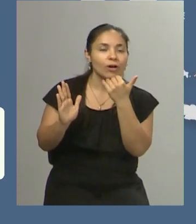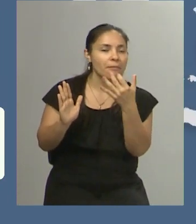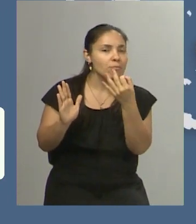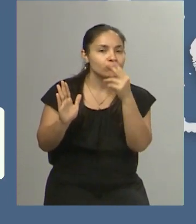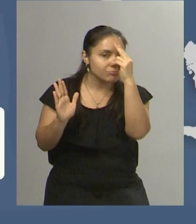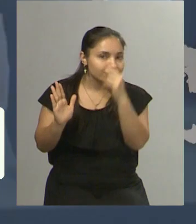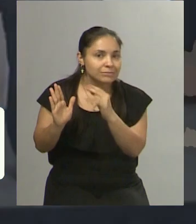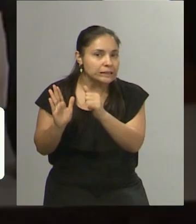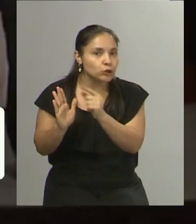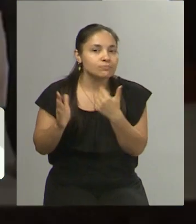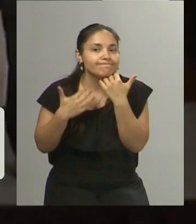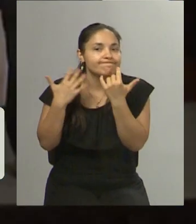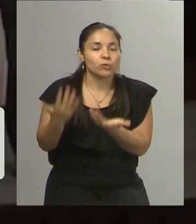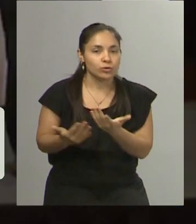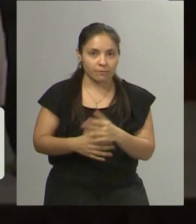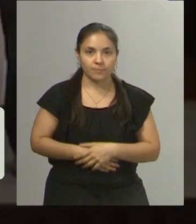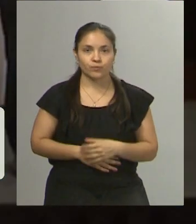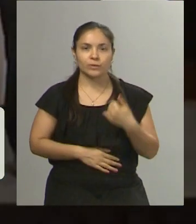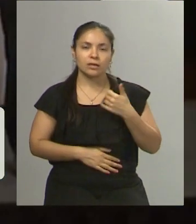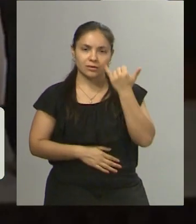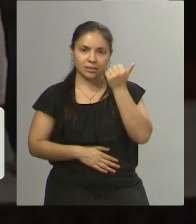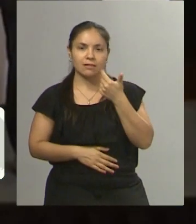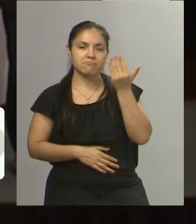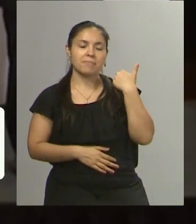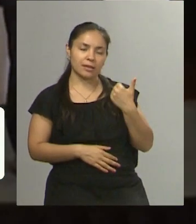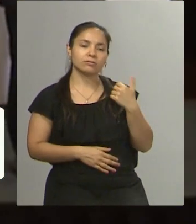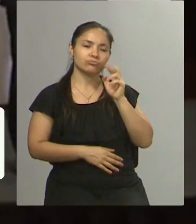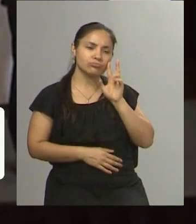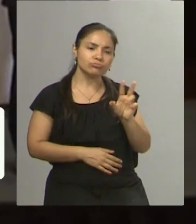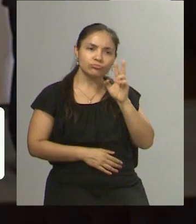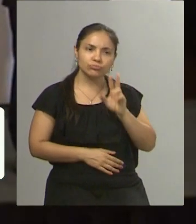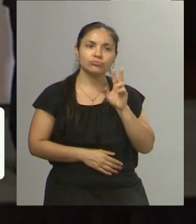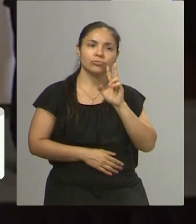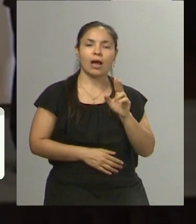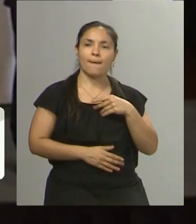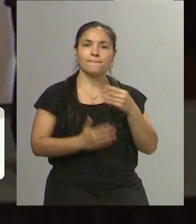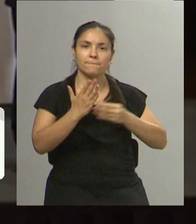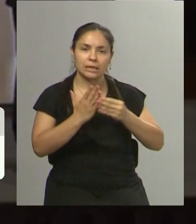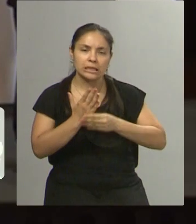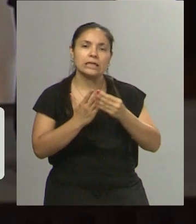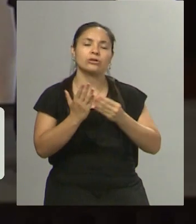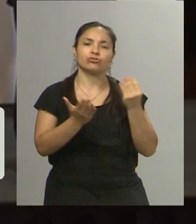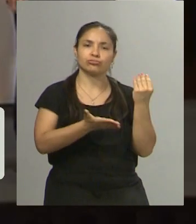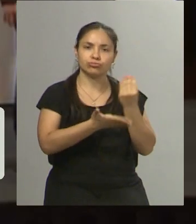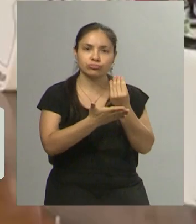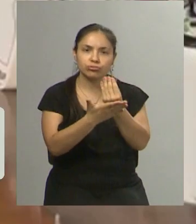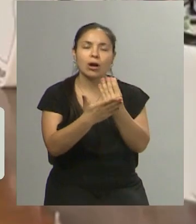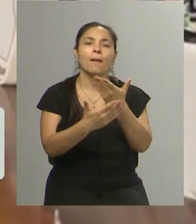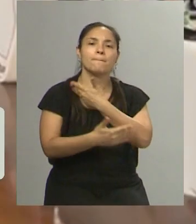Estuve viendo las distintas intervenciones de los ministros y luego de los